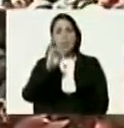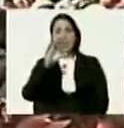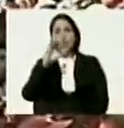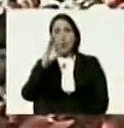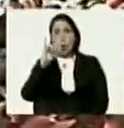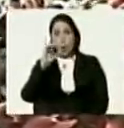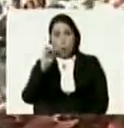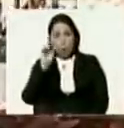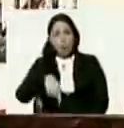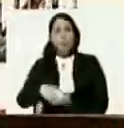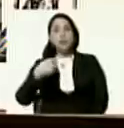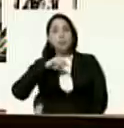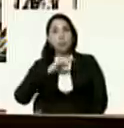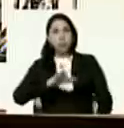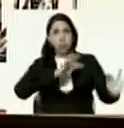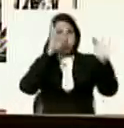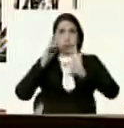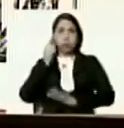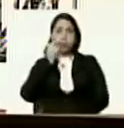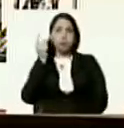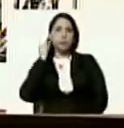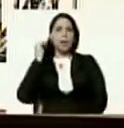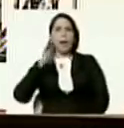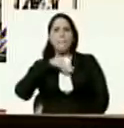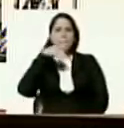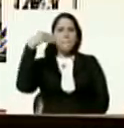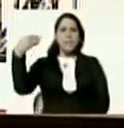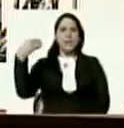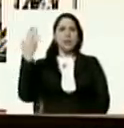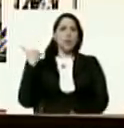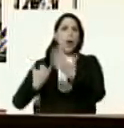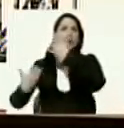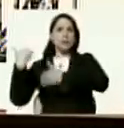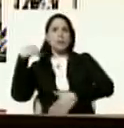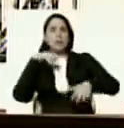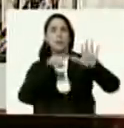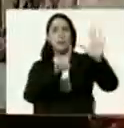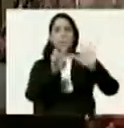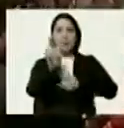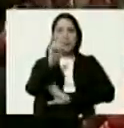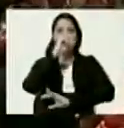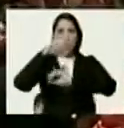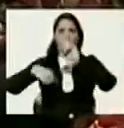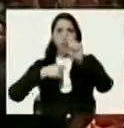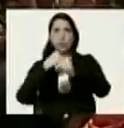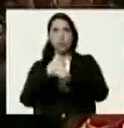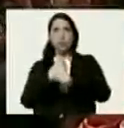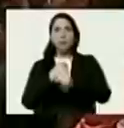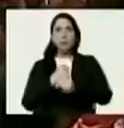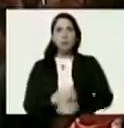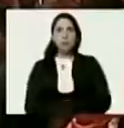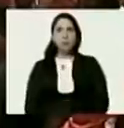y las herederas de ese espíritu de hace 62 años.